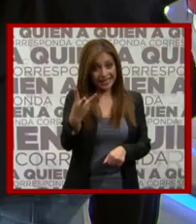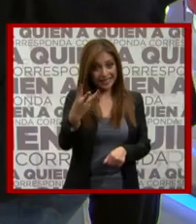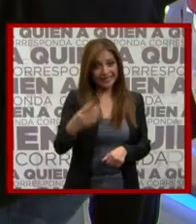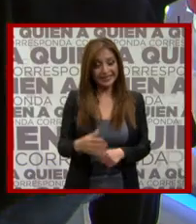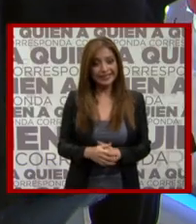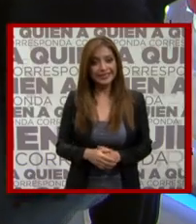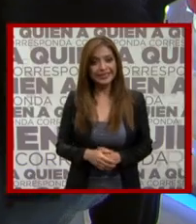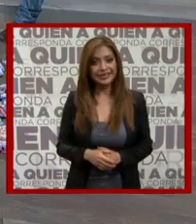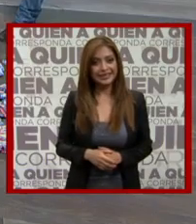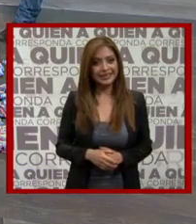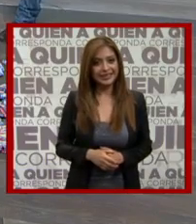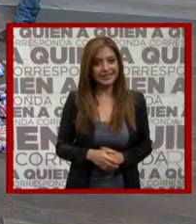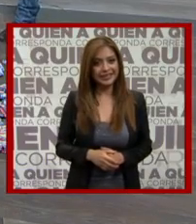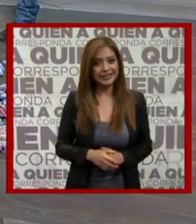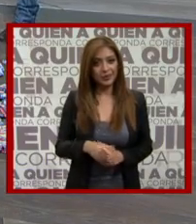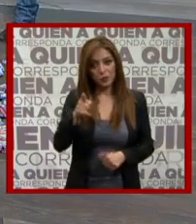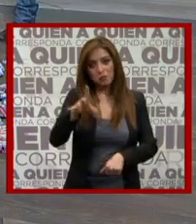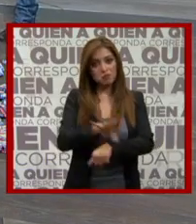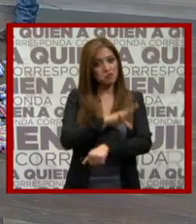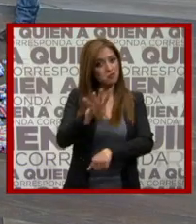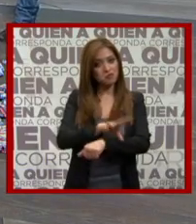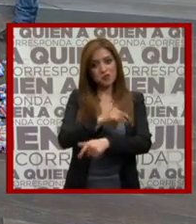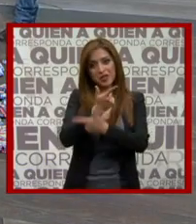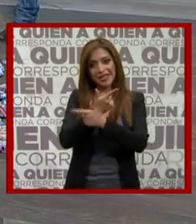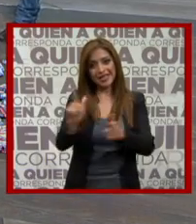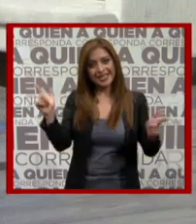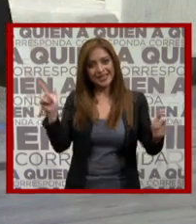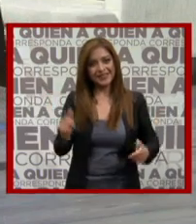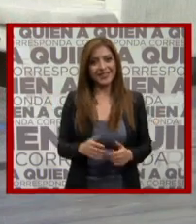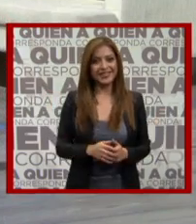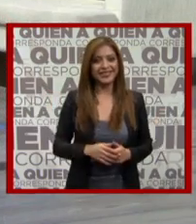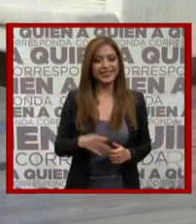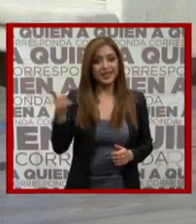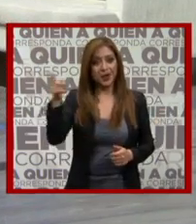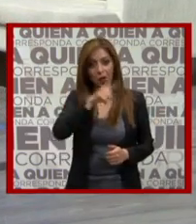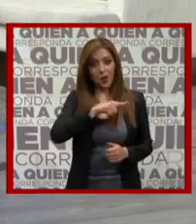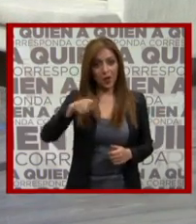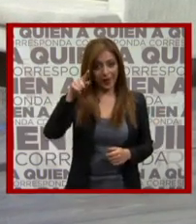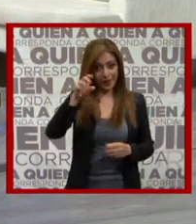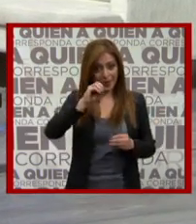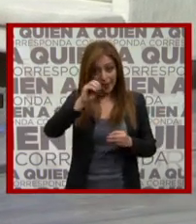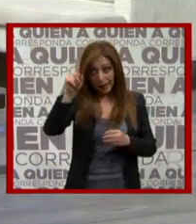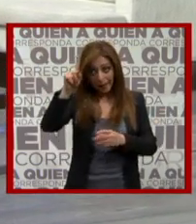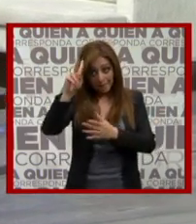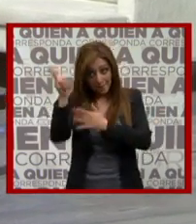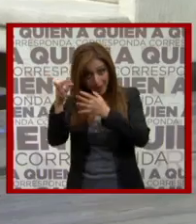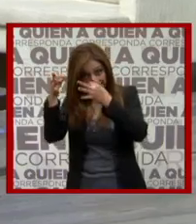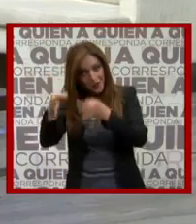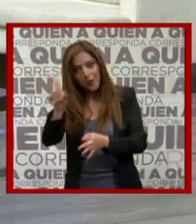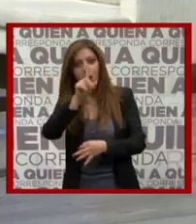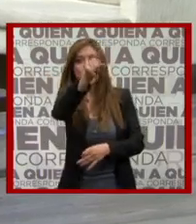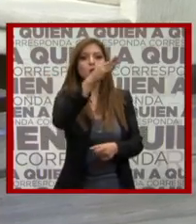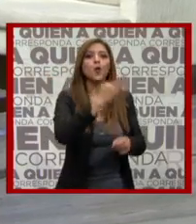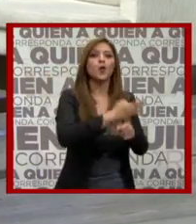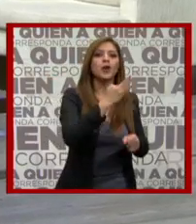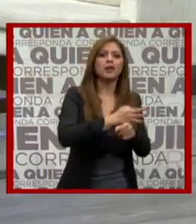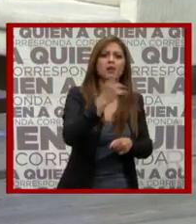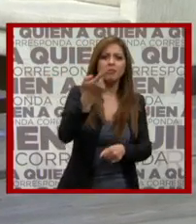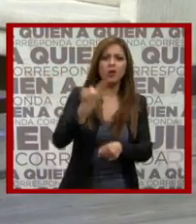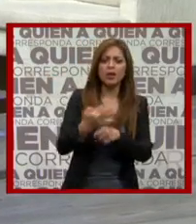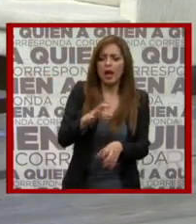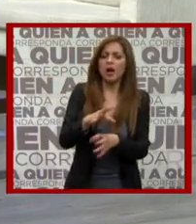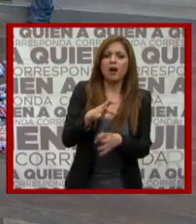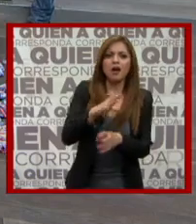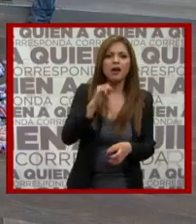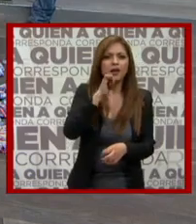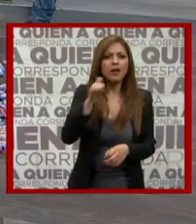raro. Puedes darles todos los toques que tú quieras, Jorge. Eso no sucedería normalmente en el programa, pero a ti te voy a dar ese privilegio. Pero no se mueven, no